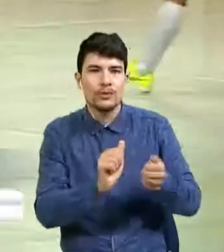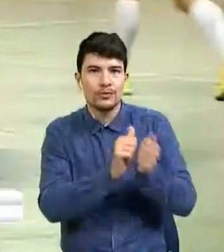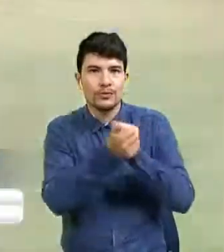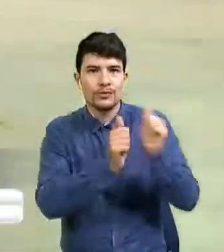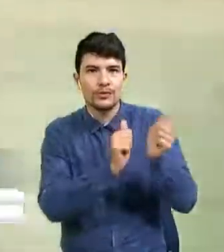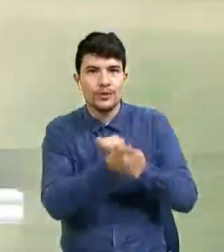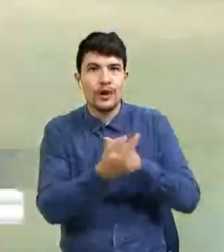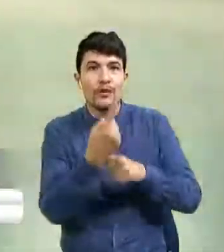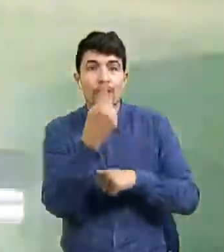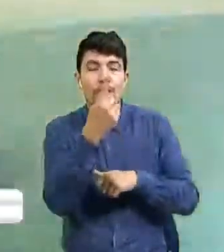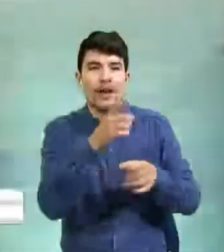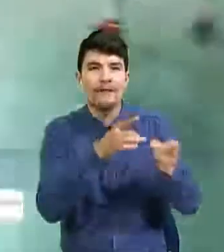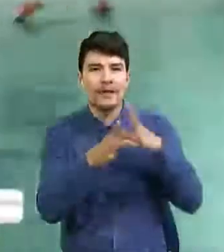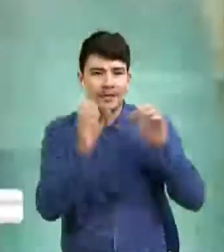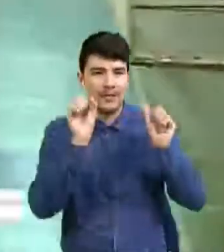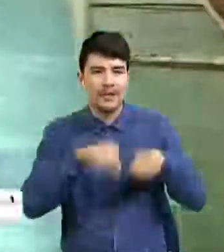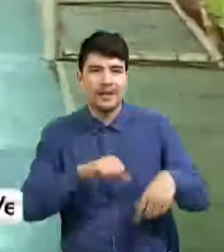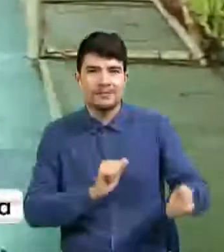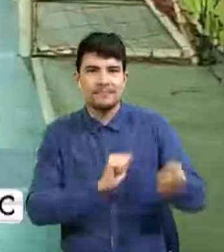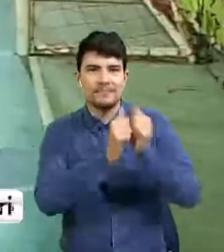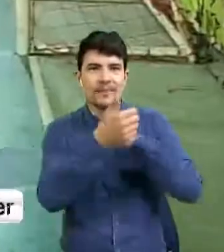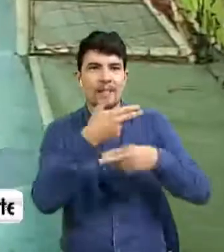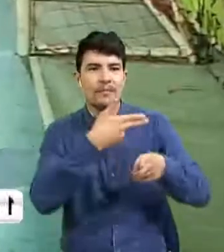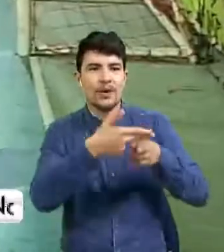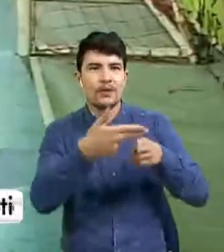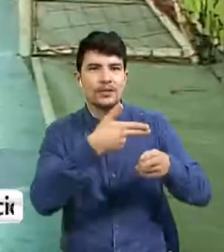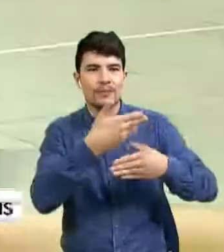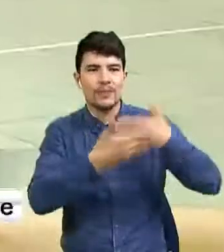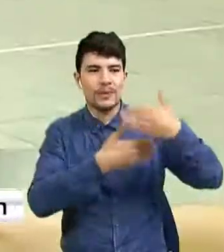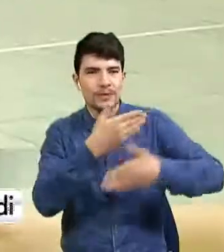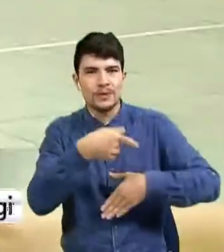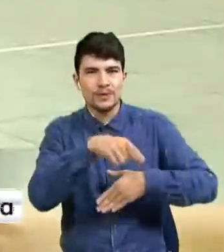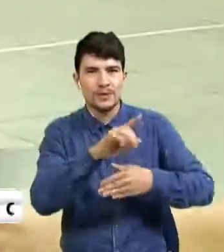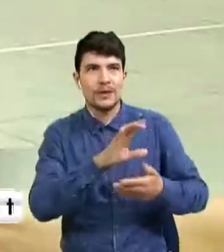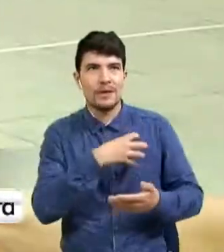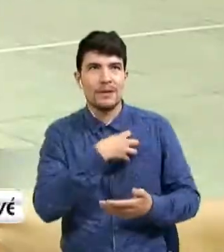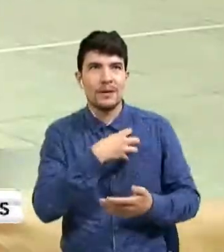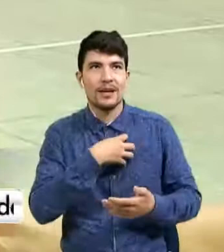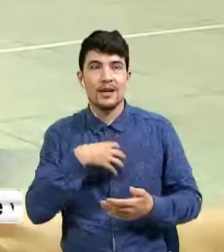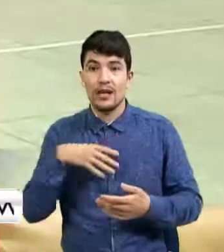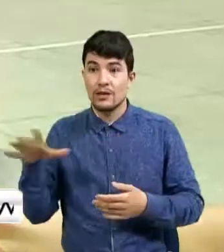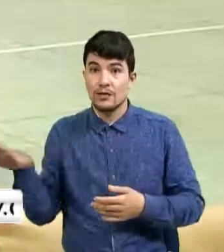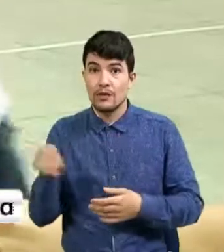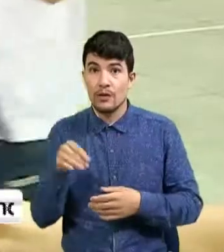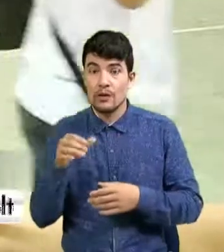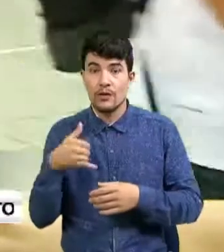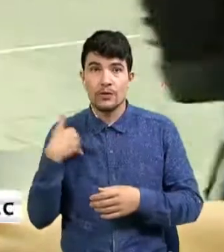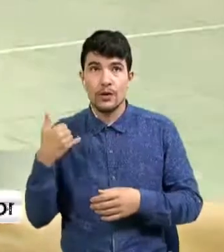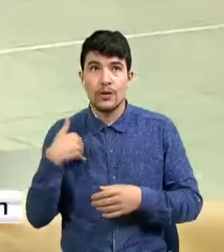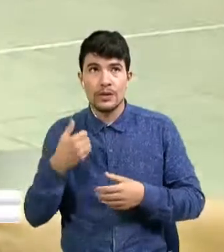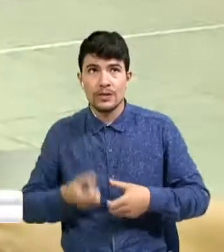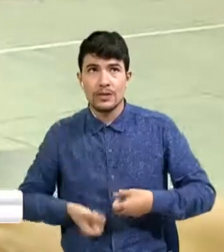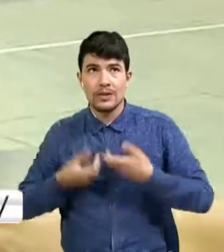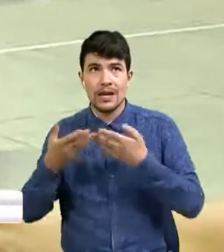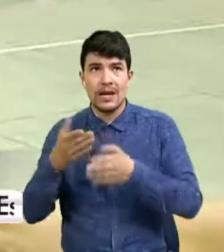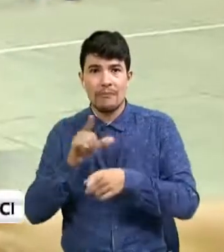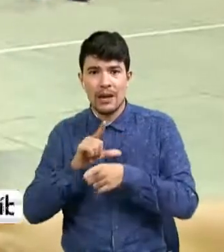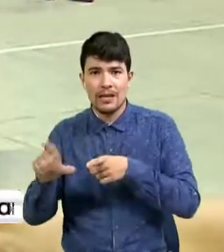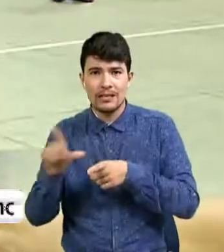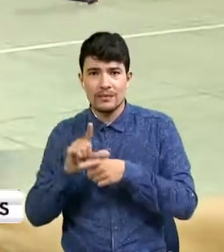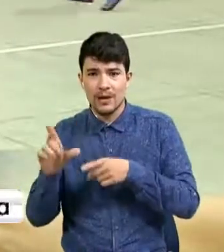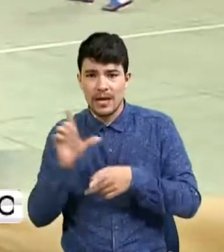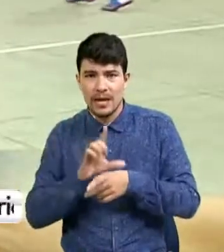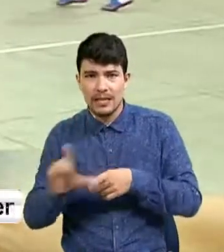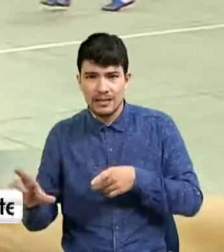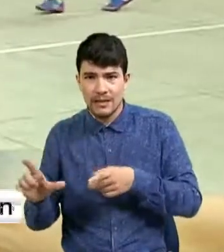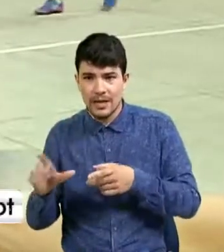falta de una fecha de alcanzar la próxima ronda del certamen los muchachos dejaron todo en sí lo que se planificó en la semana creo